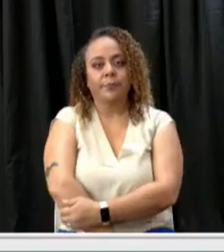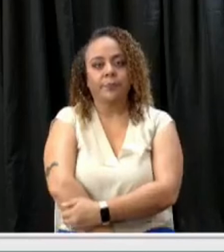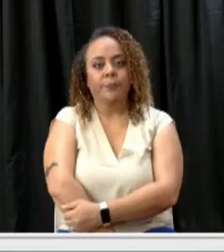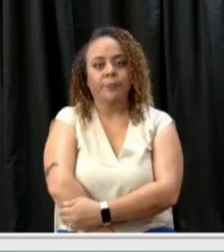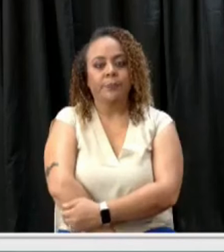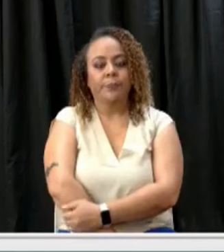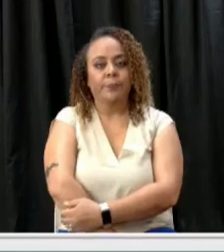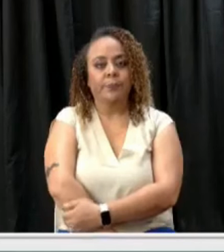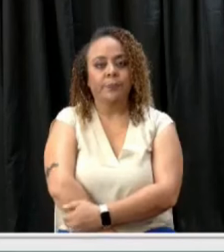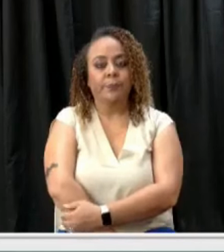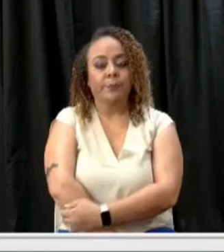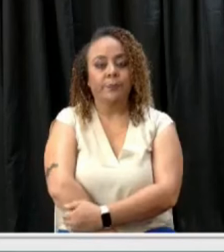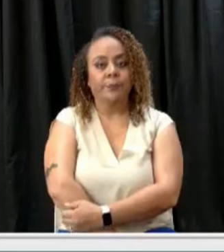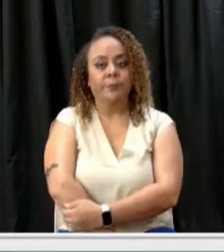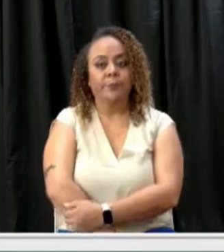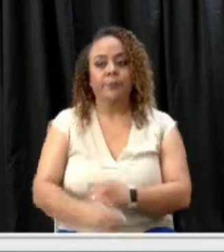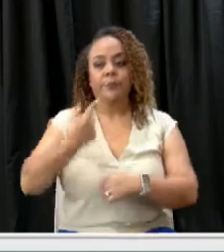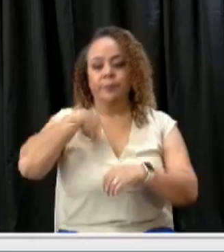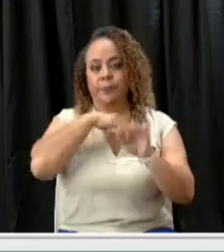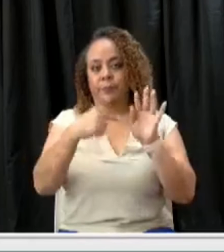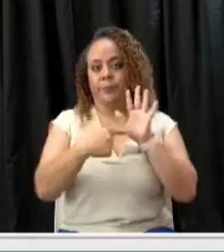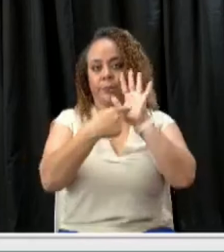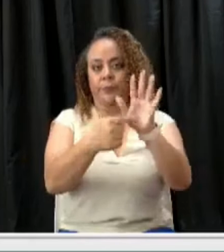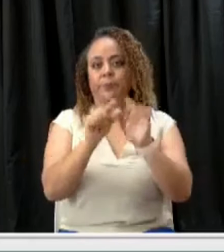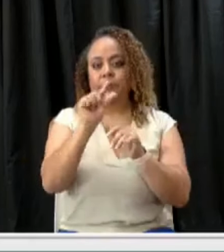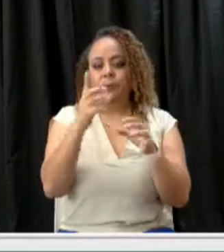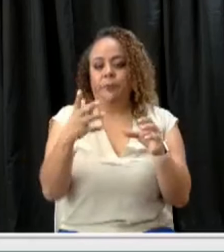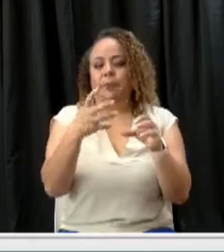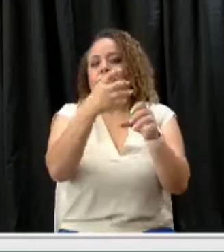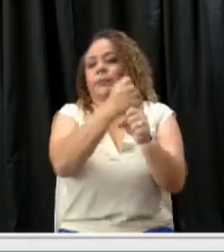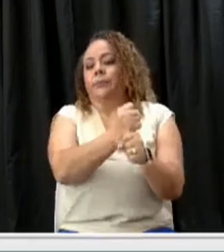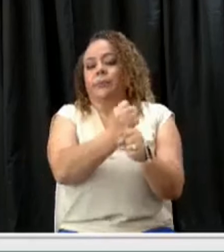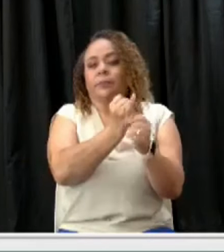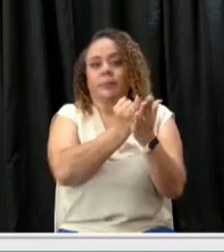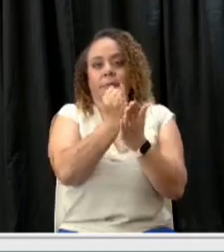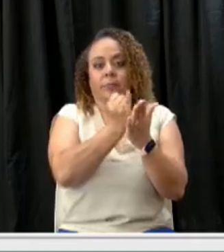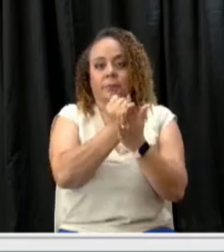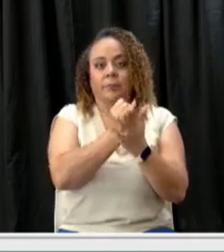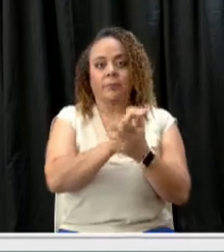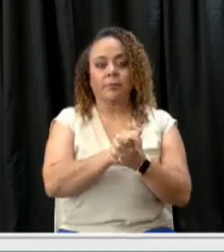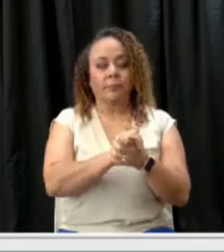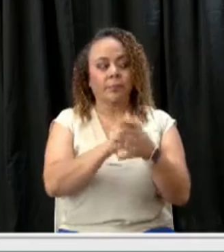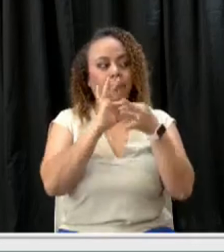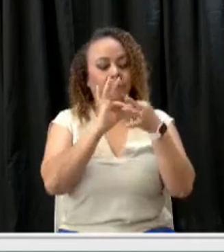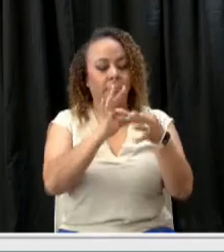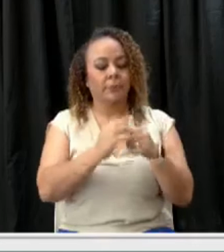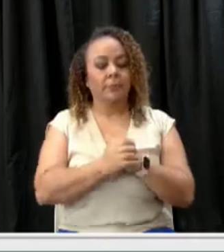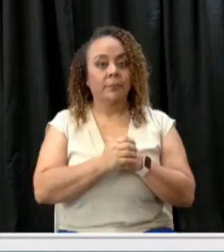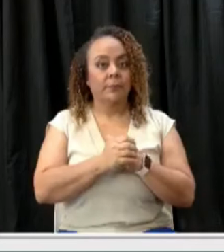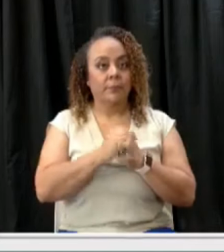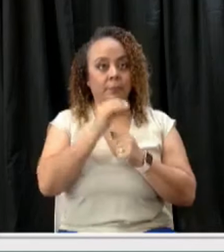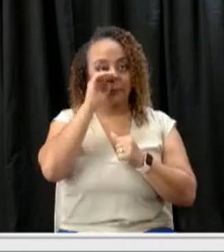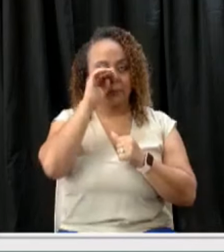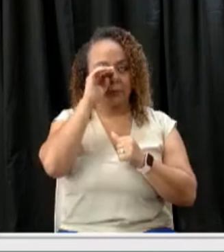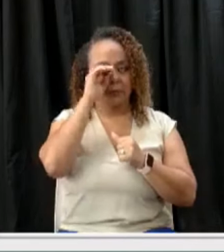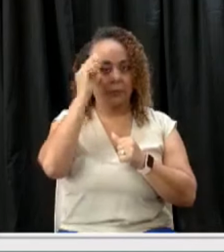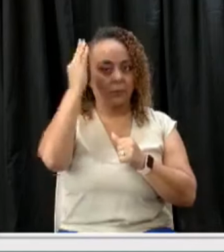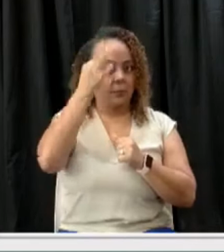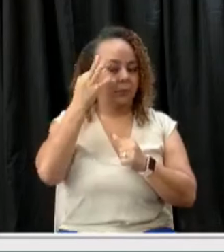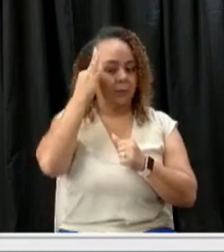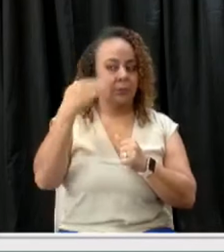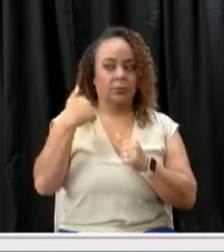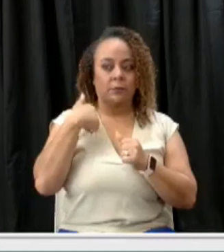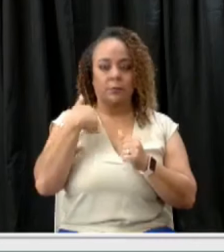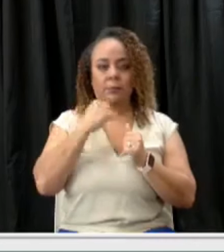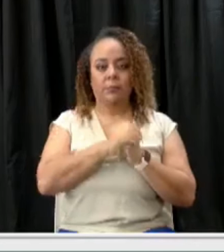que presentamos es un poco una síntesis de las investigaciones en cuanto a cuáles son las hipótesis que manejan